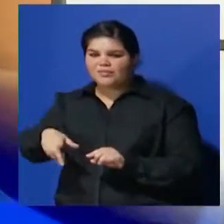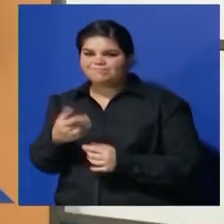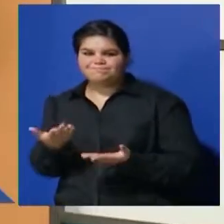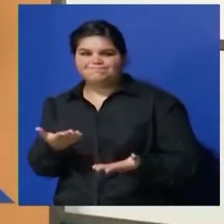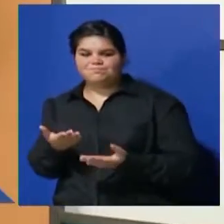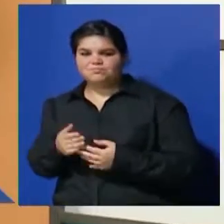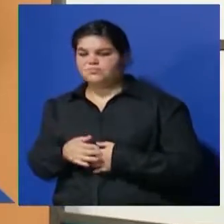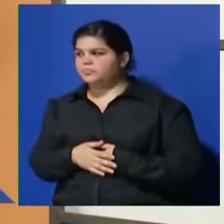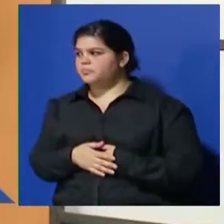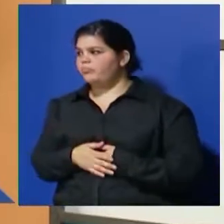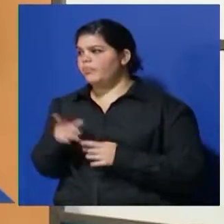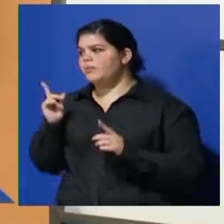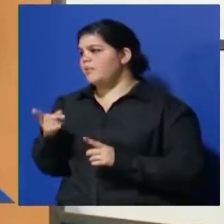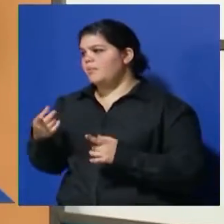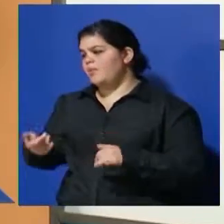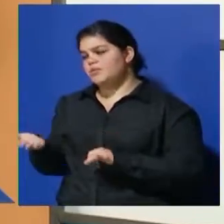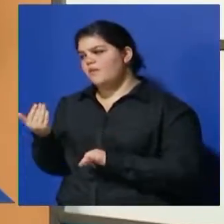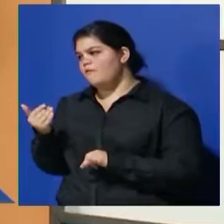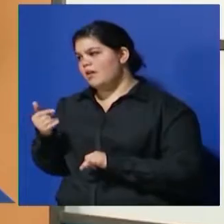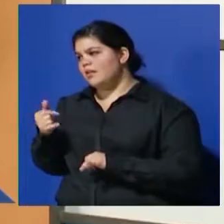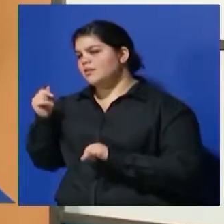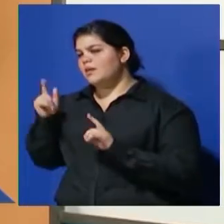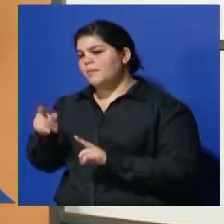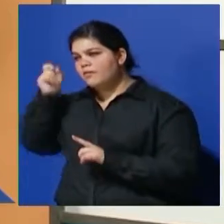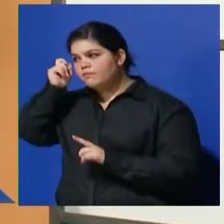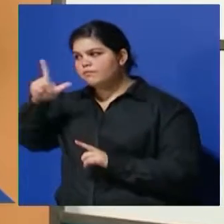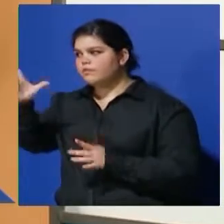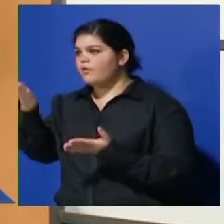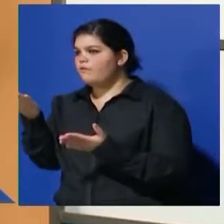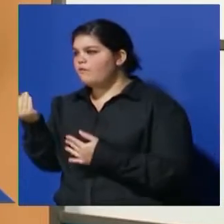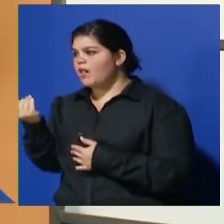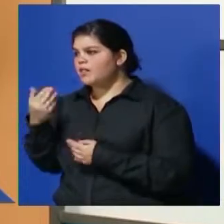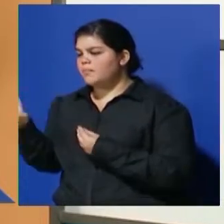a duda queda mucho por recorrer, hay mucho por crecer todavía para